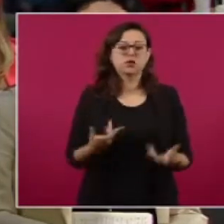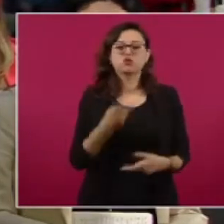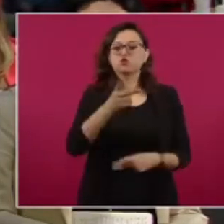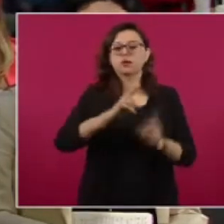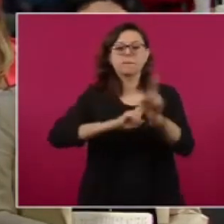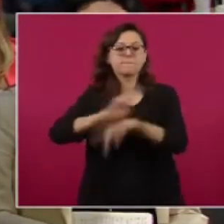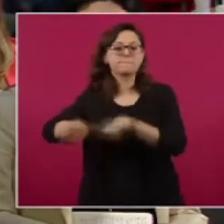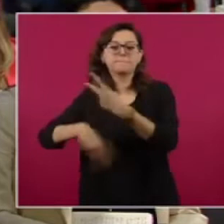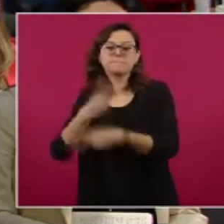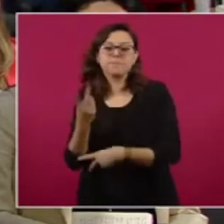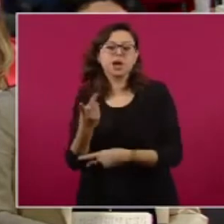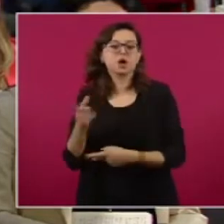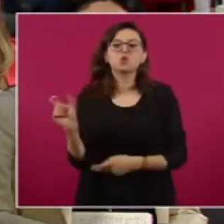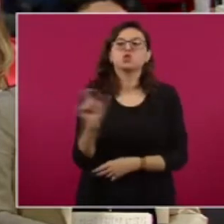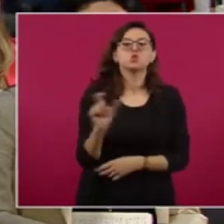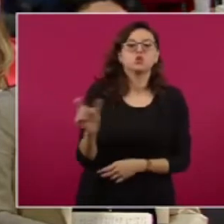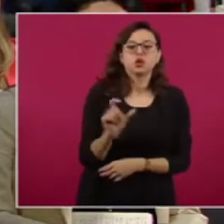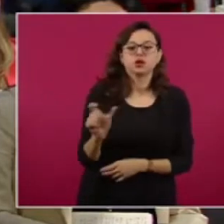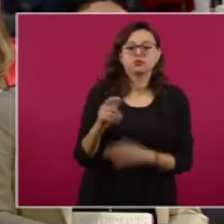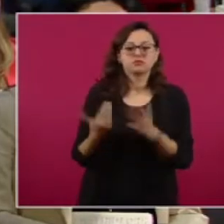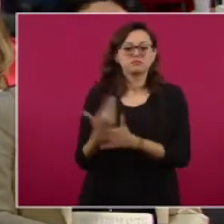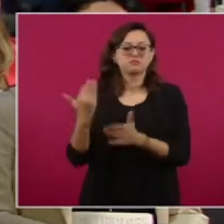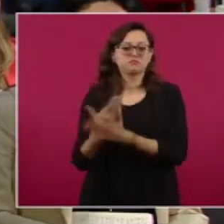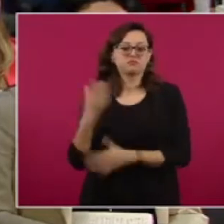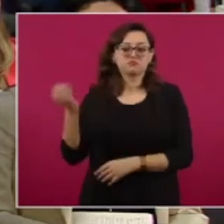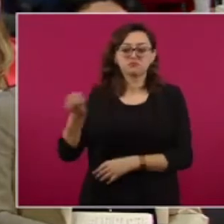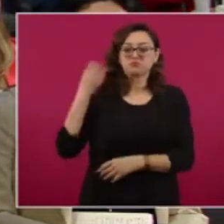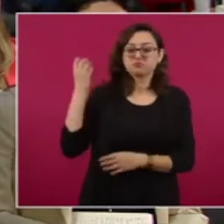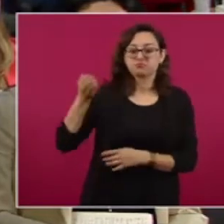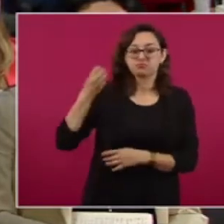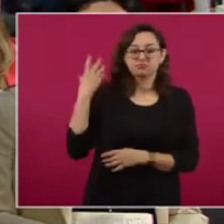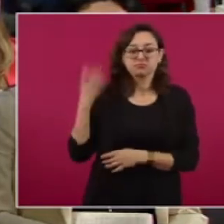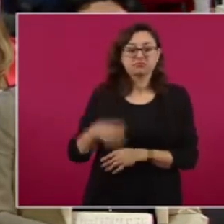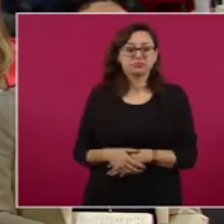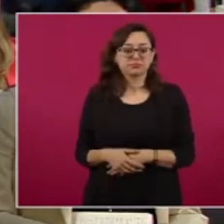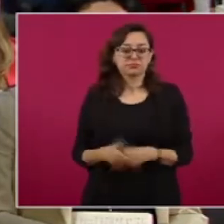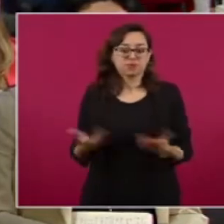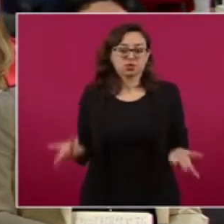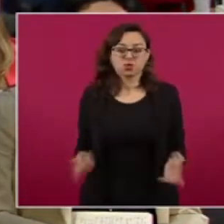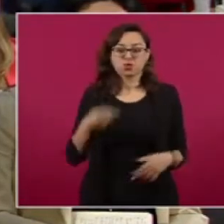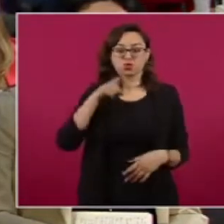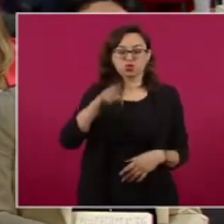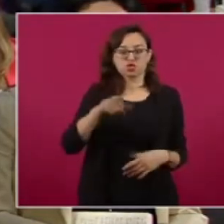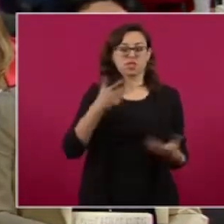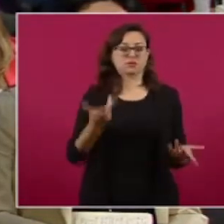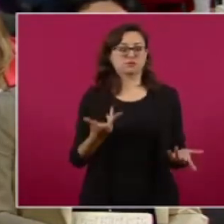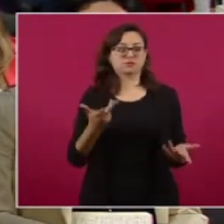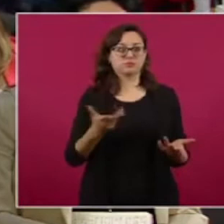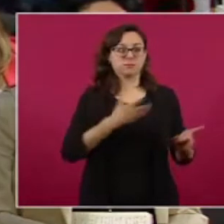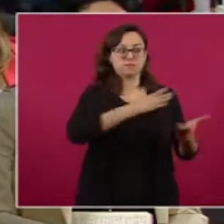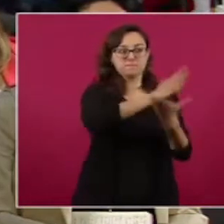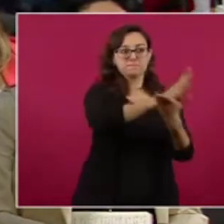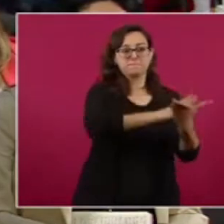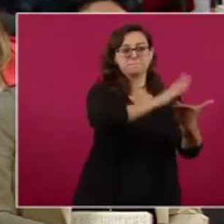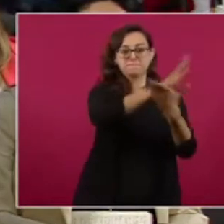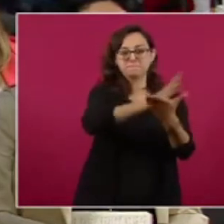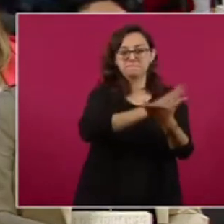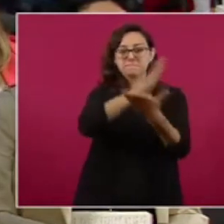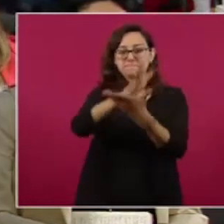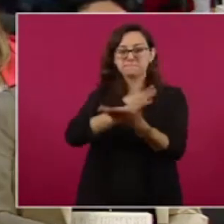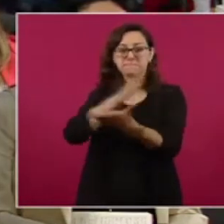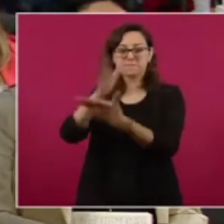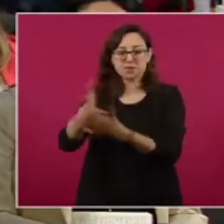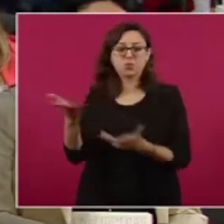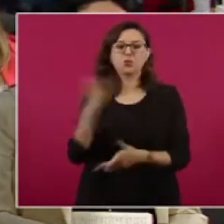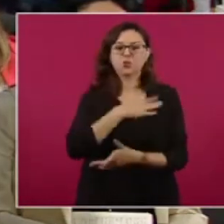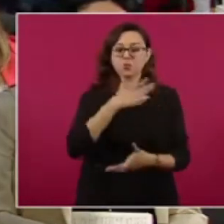Querétaro a llevar a cabo una mañanera? Porque hemos visto que cuando va a una ciudad, a un estado, a una mañanera, pues siempre lleva buenas